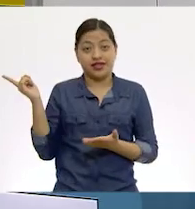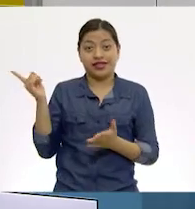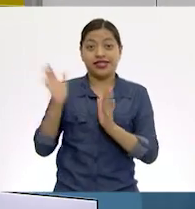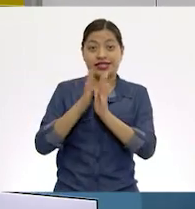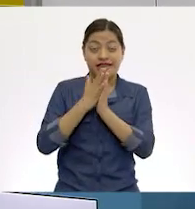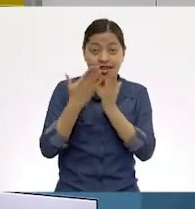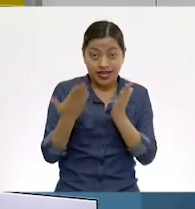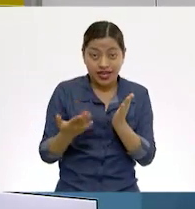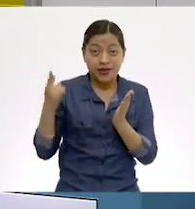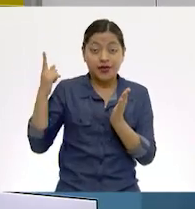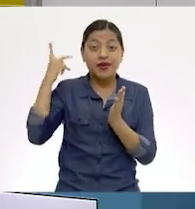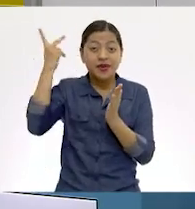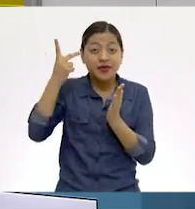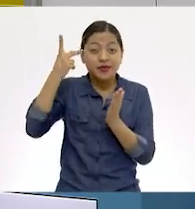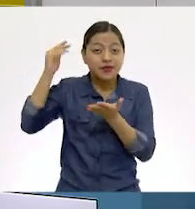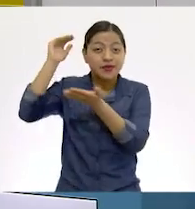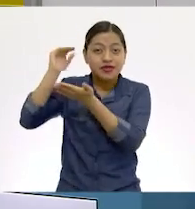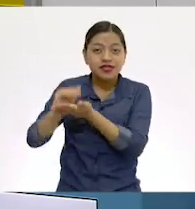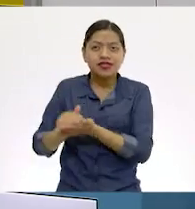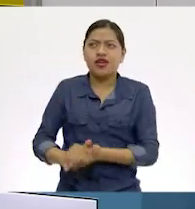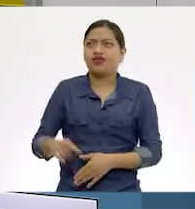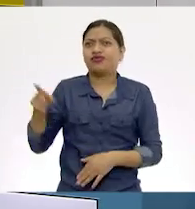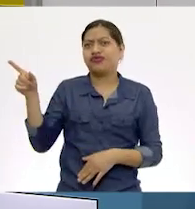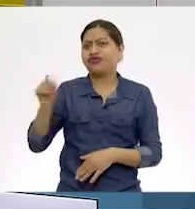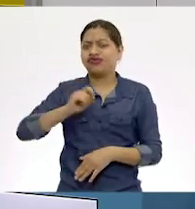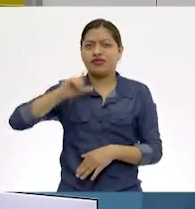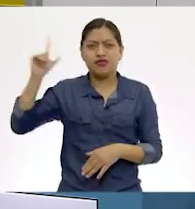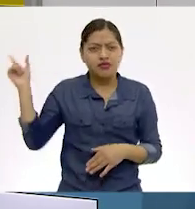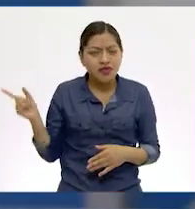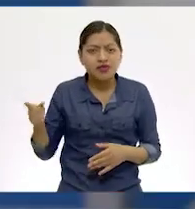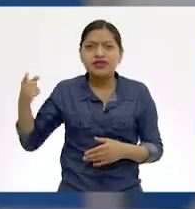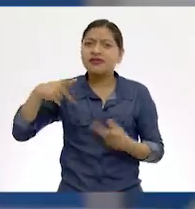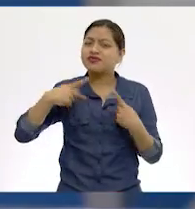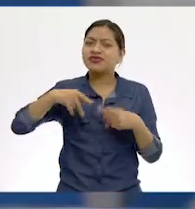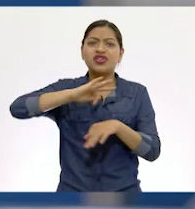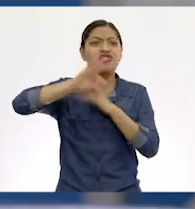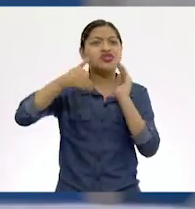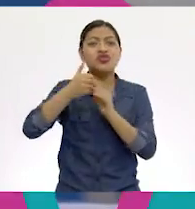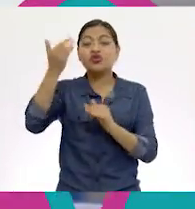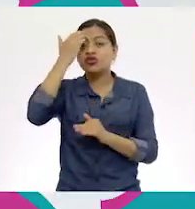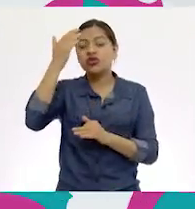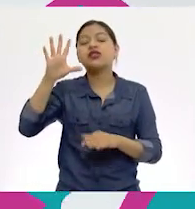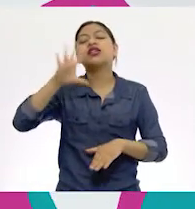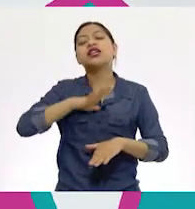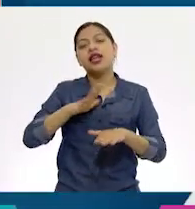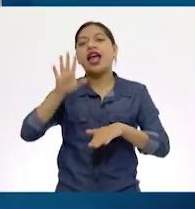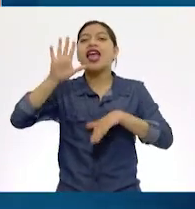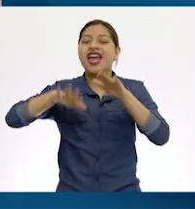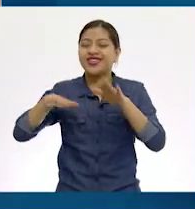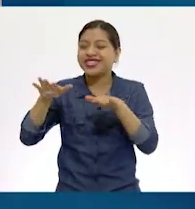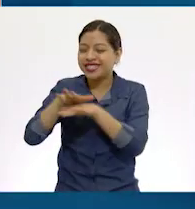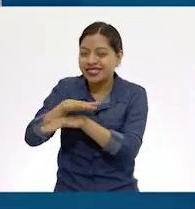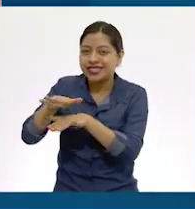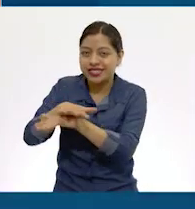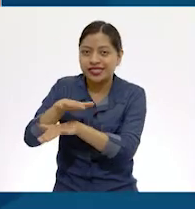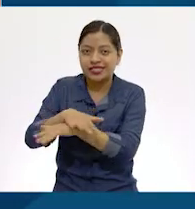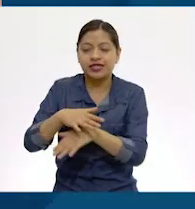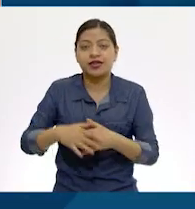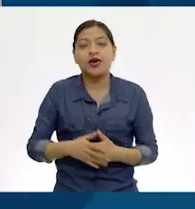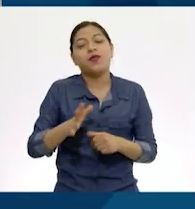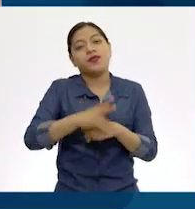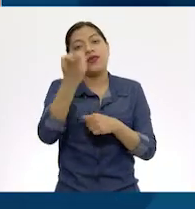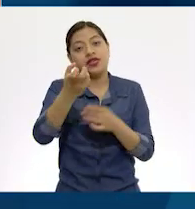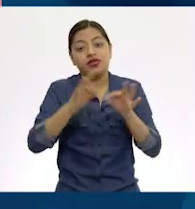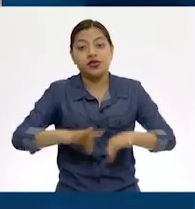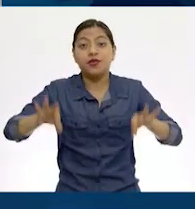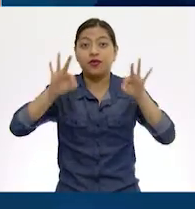Principito, es una obra clásica y hay muchas versiones del libro, inclusive adaptaciones. Por eso es importante saber